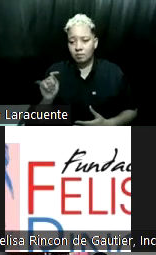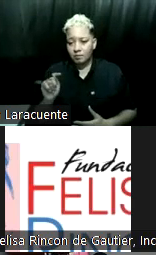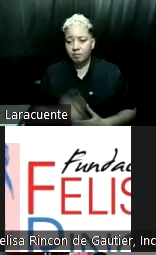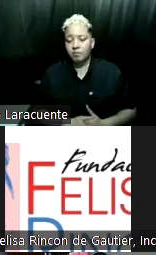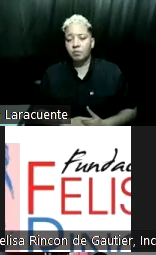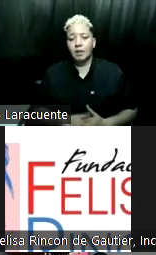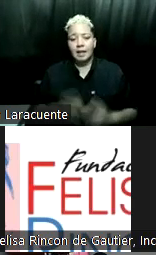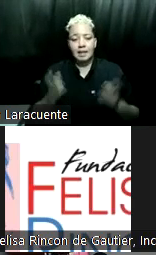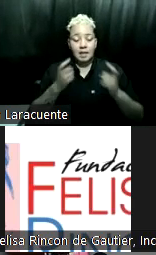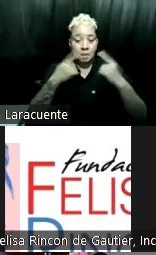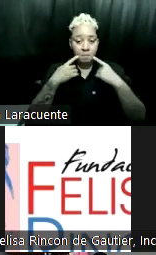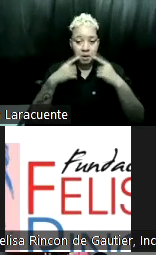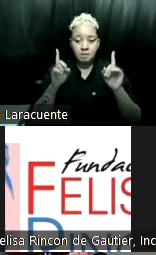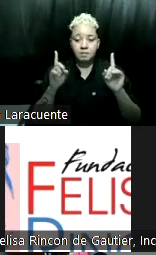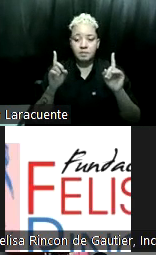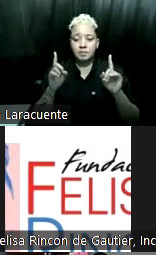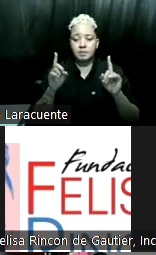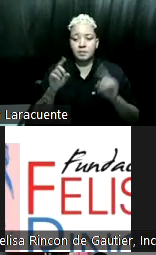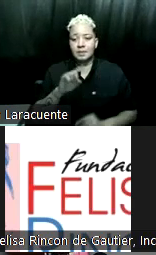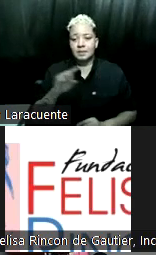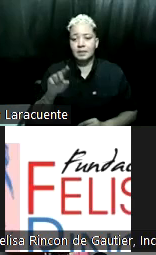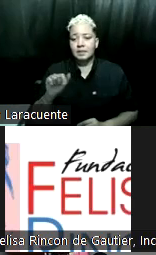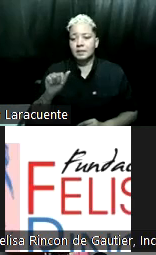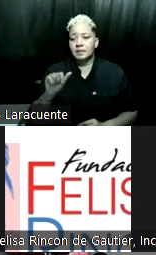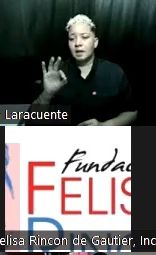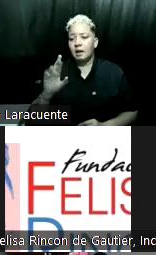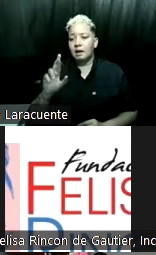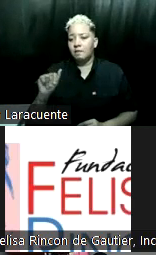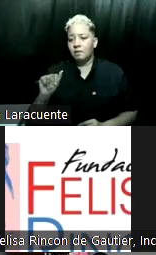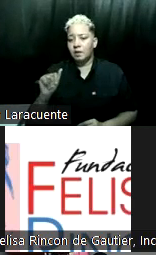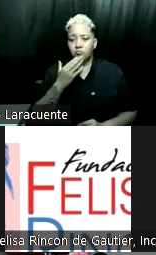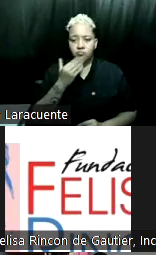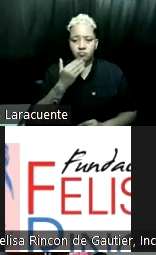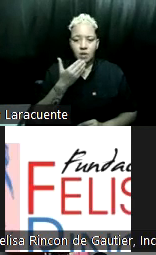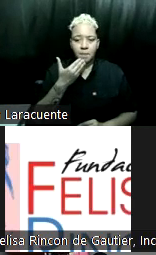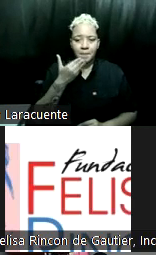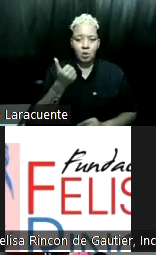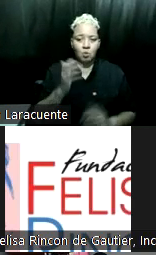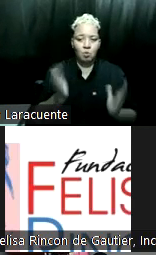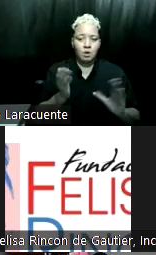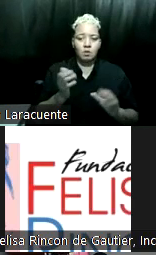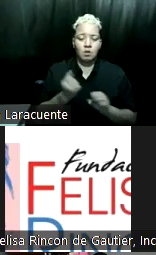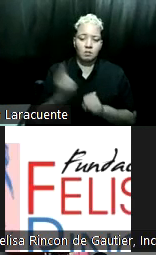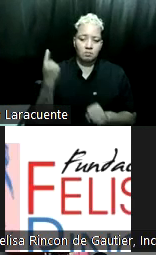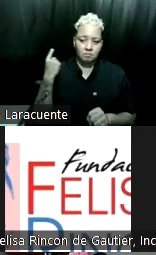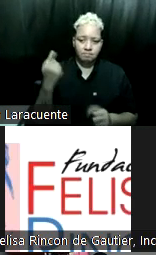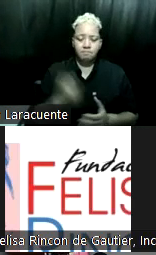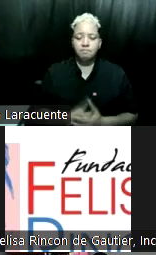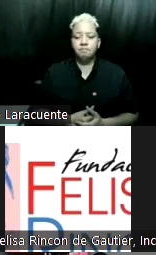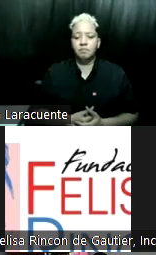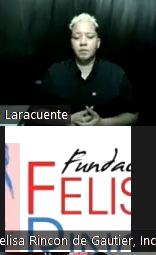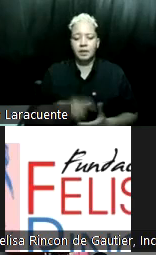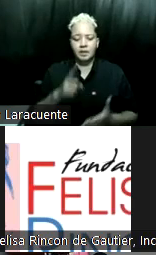celebraba el éxito de la zafra azucarera, que fue mejor que la del año anterior, y se critican